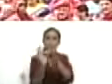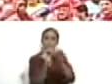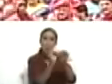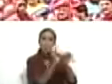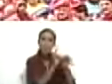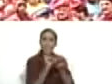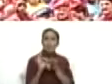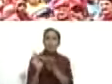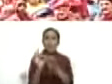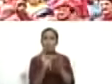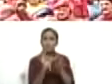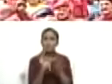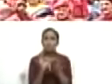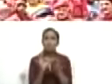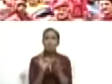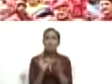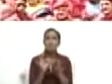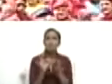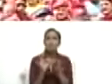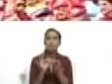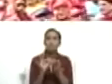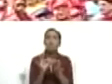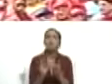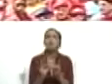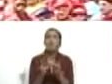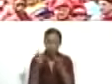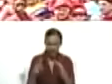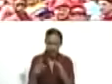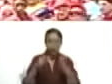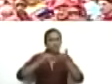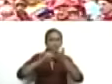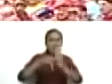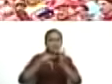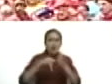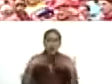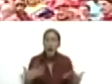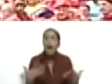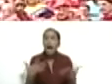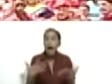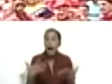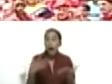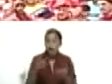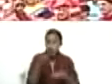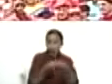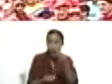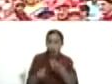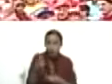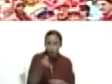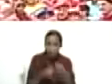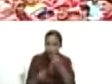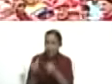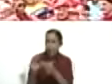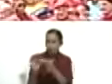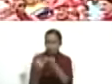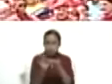social al lado de la recuperación de la economía real.